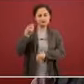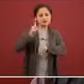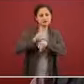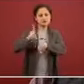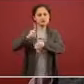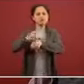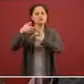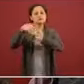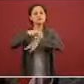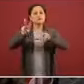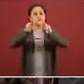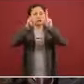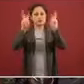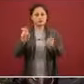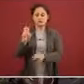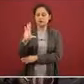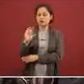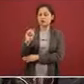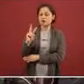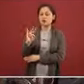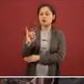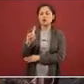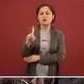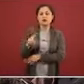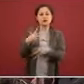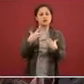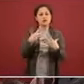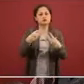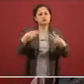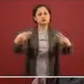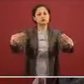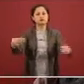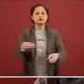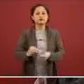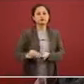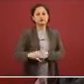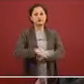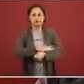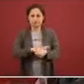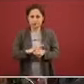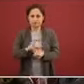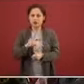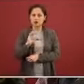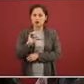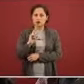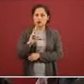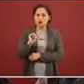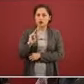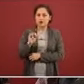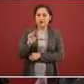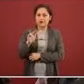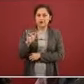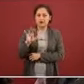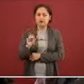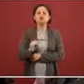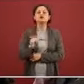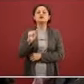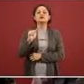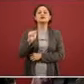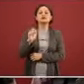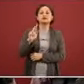la pandemia de COVID, la enfermedad causada por el nuevo coronavirus SARS-CoV-2. Hoy nos vamos a enfocar a